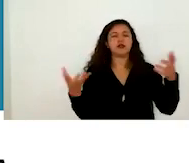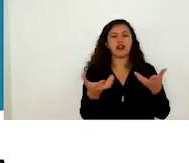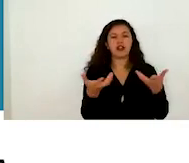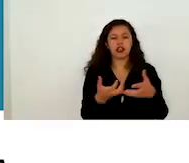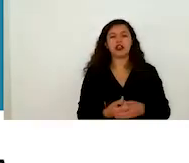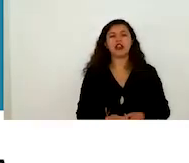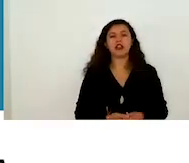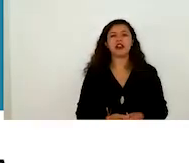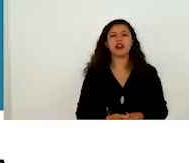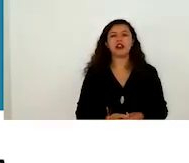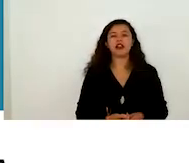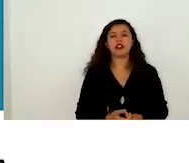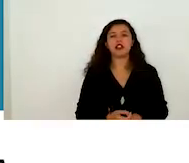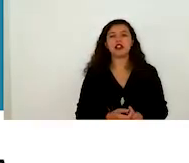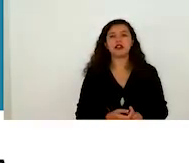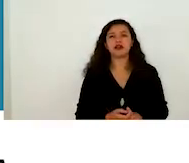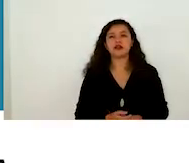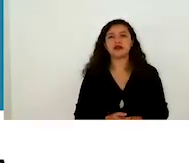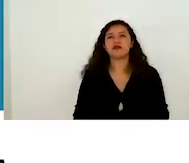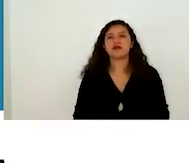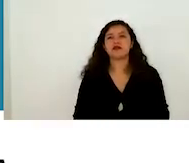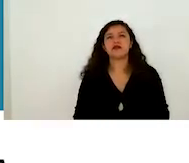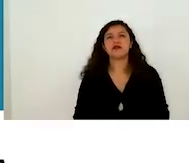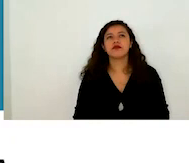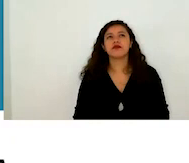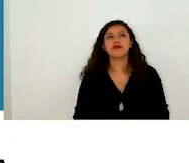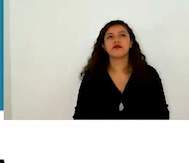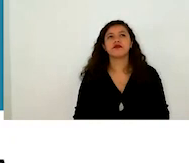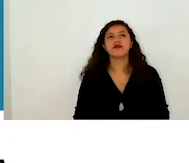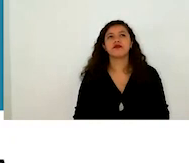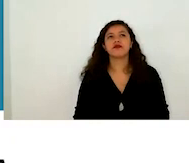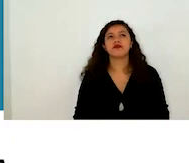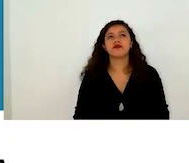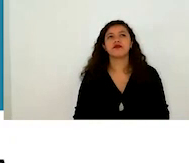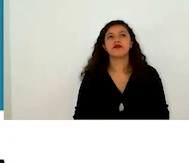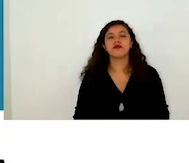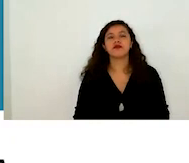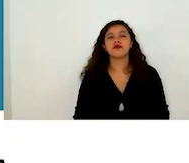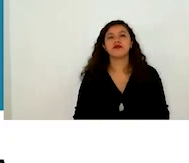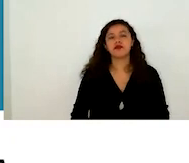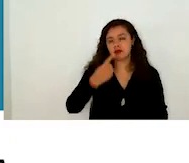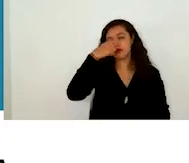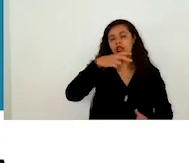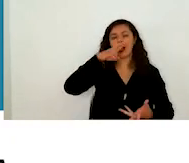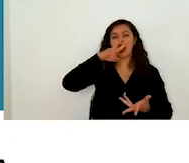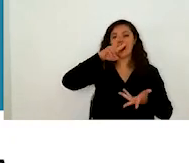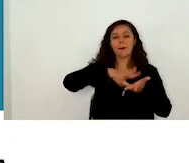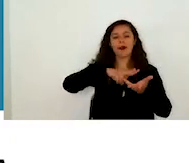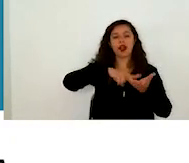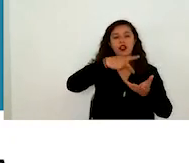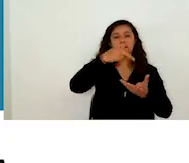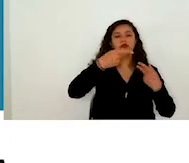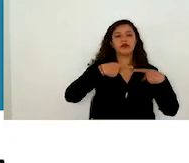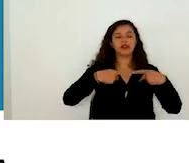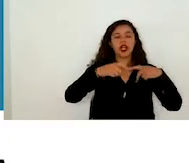por una forma verdaderamente que es infalible es darle el valor a cada una de